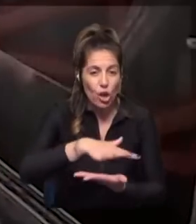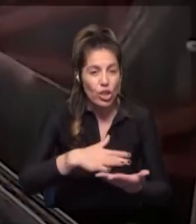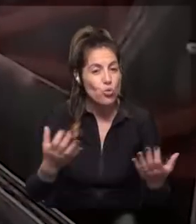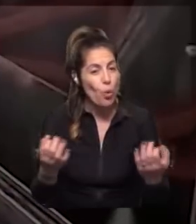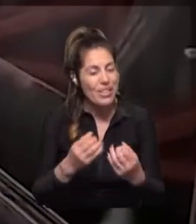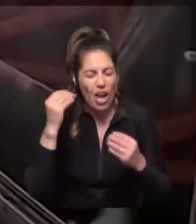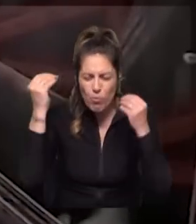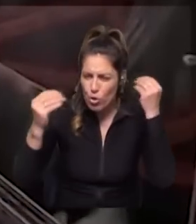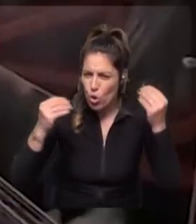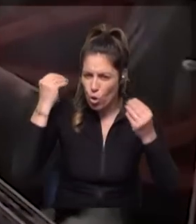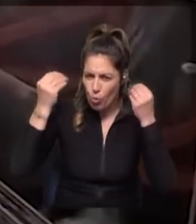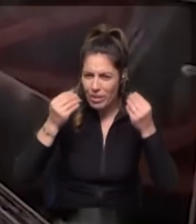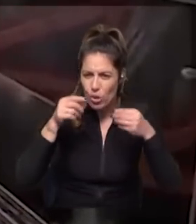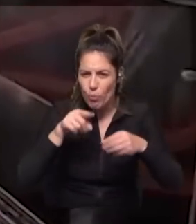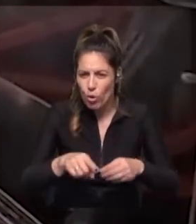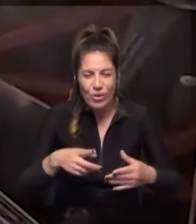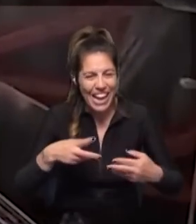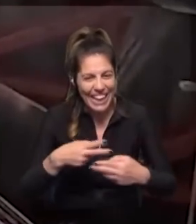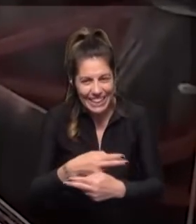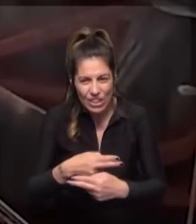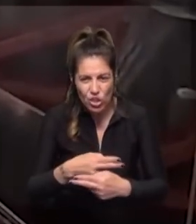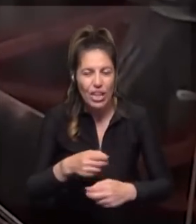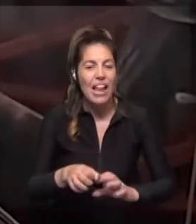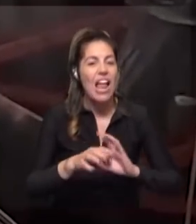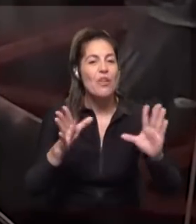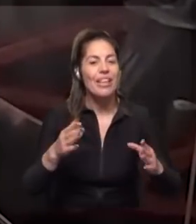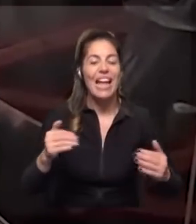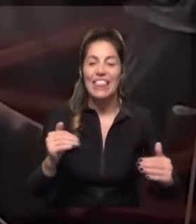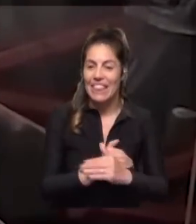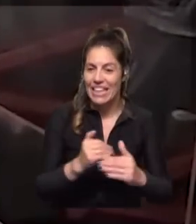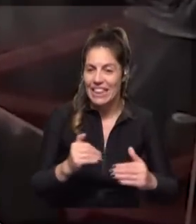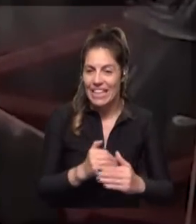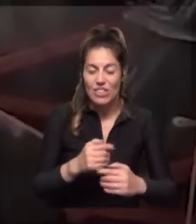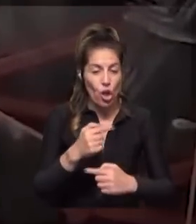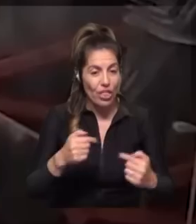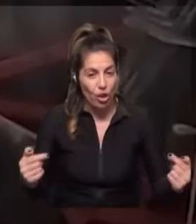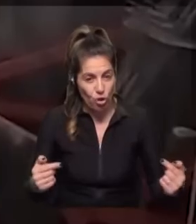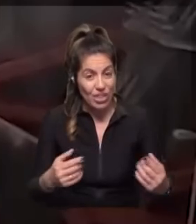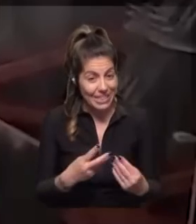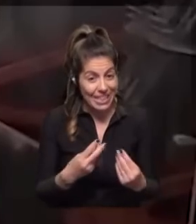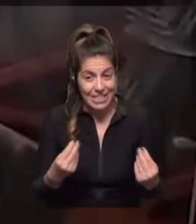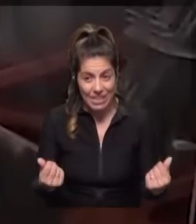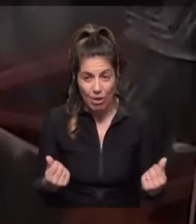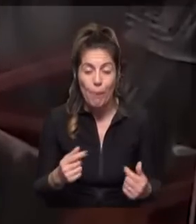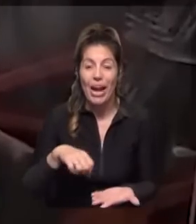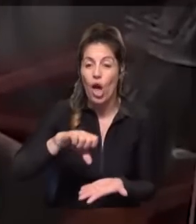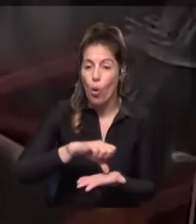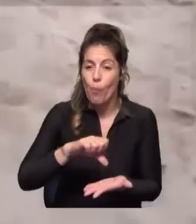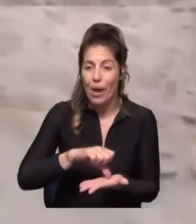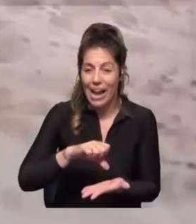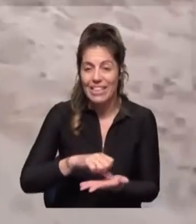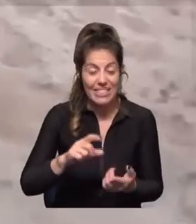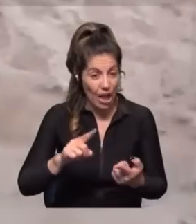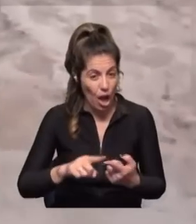especial preocupación por tratarse de una restricción a la libertad de tránsito de bienes estratégicos y sensibles para un país dignatario